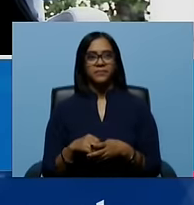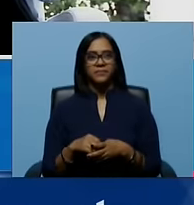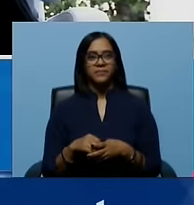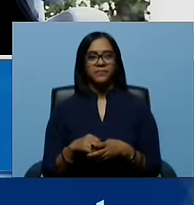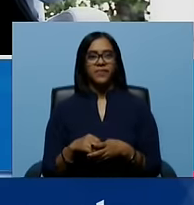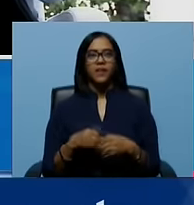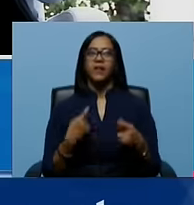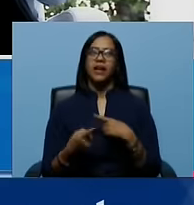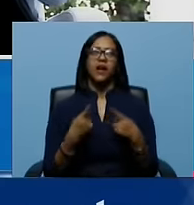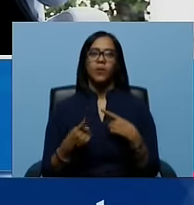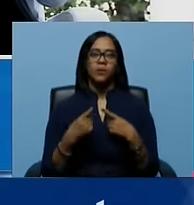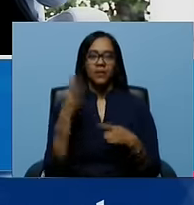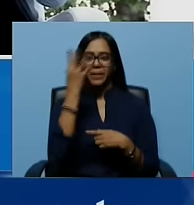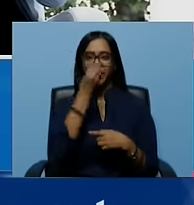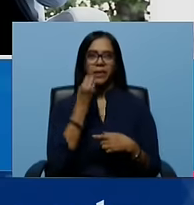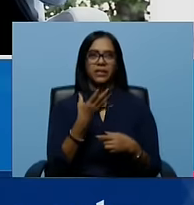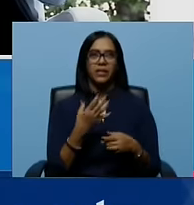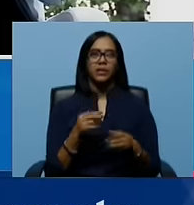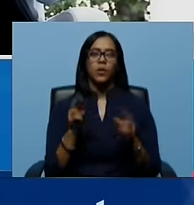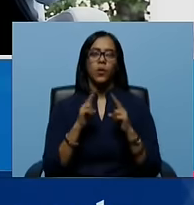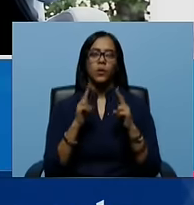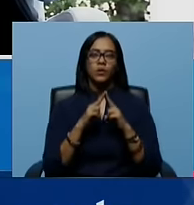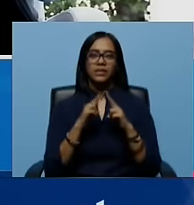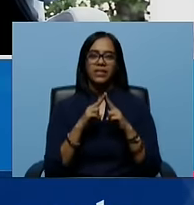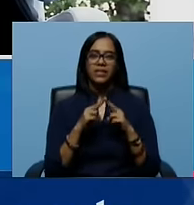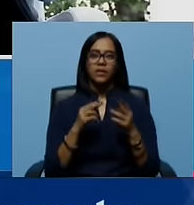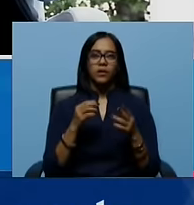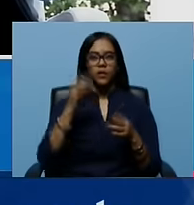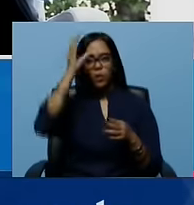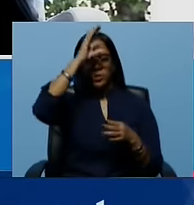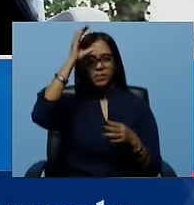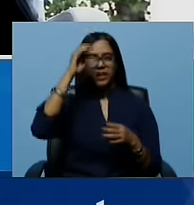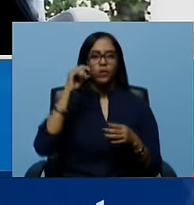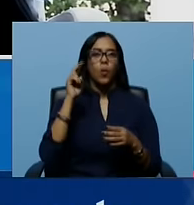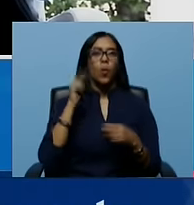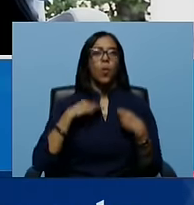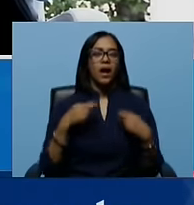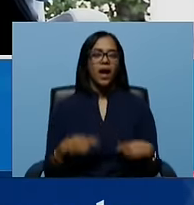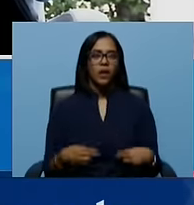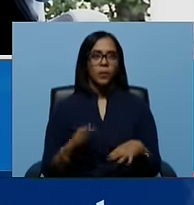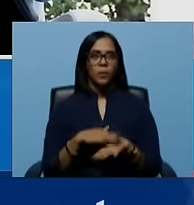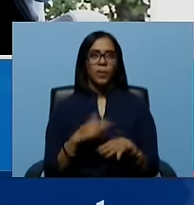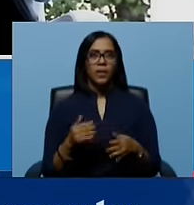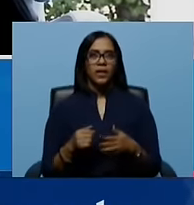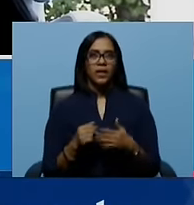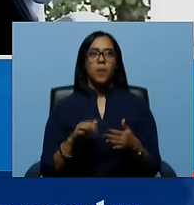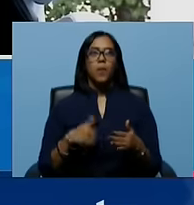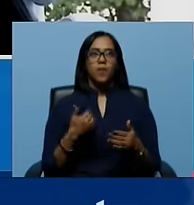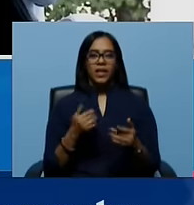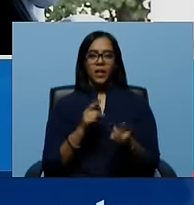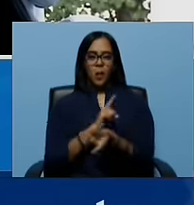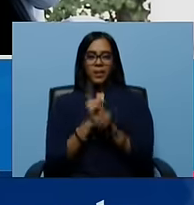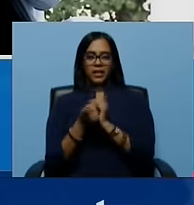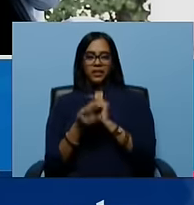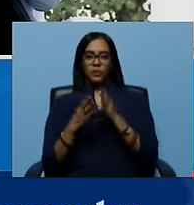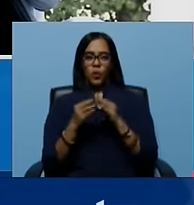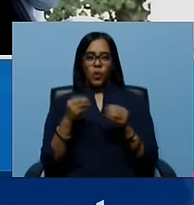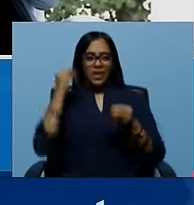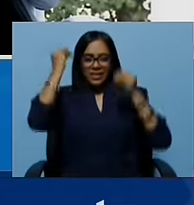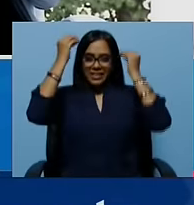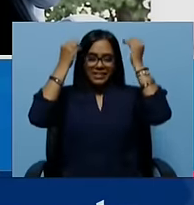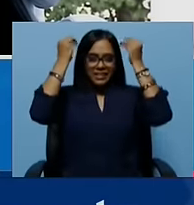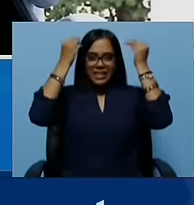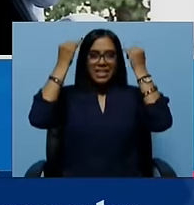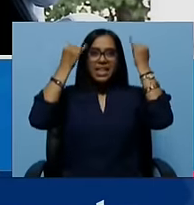Es una cosa realmente maravillosa del conocimiento humano. Porque poder convertir toda la creatividad que tú